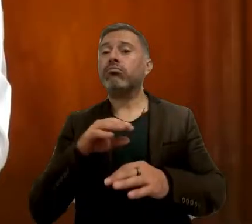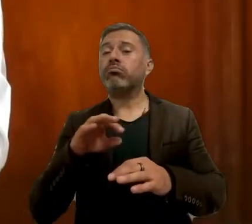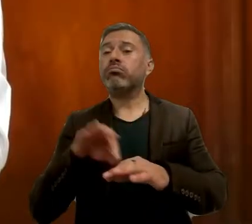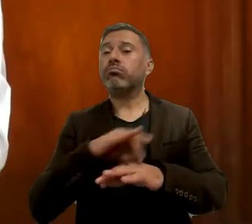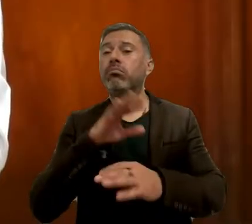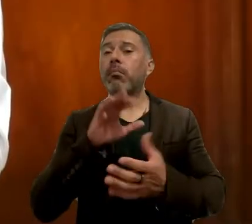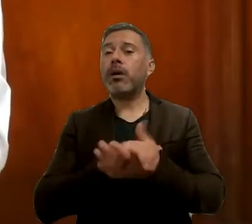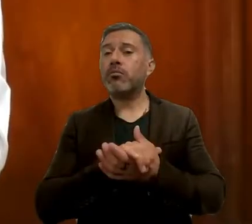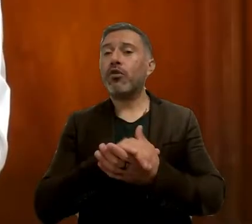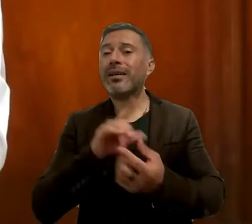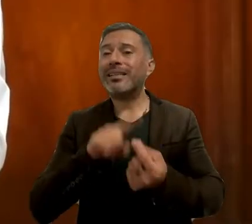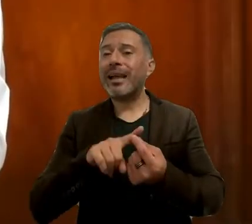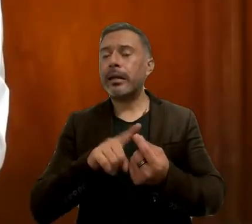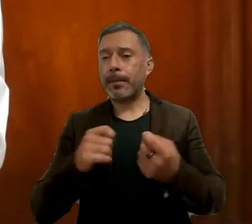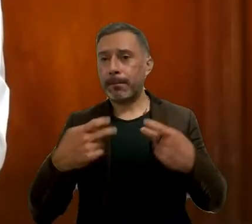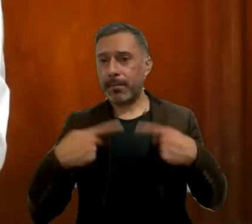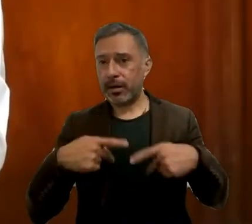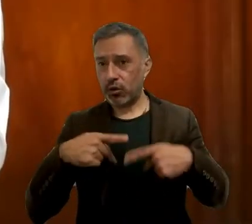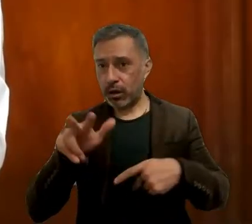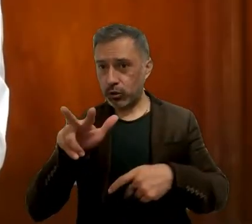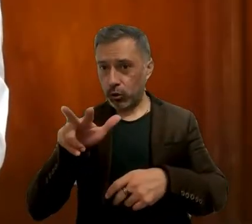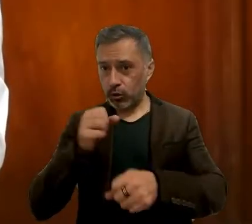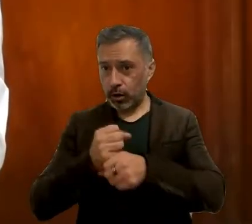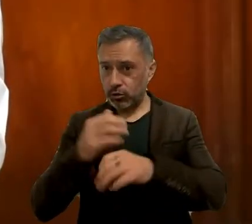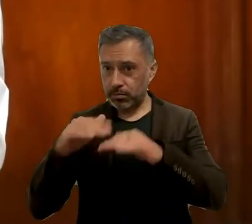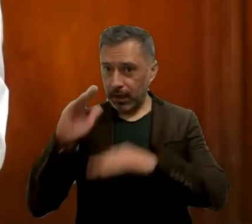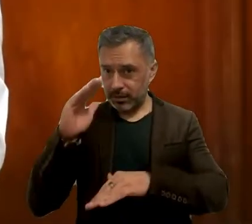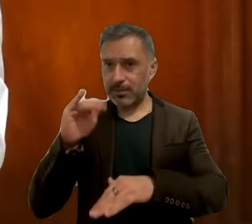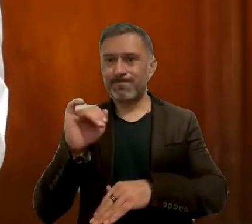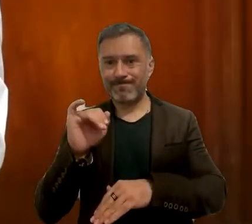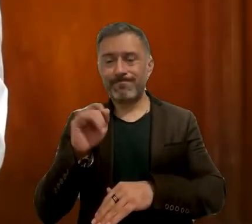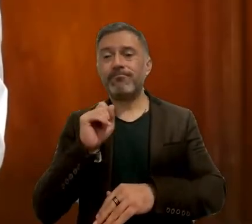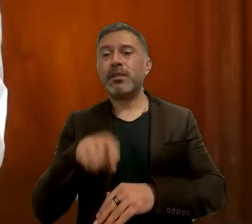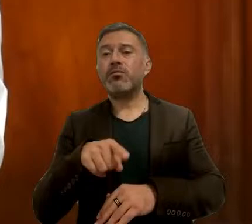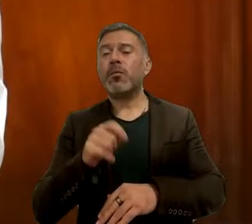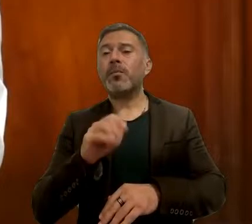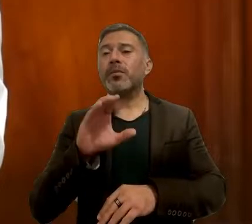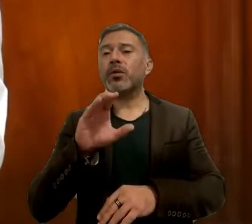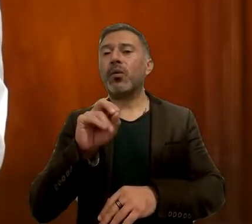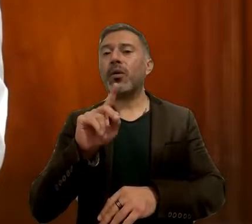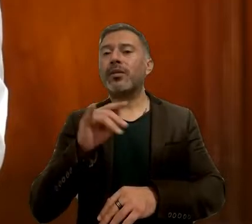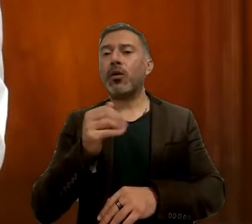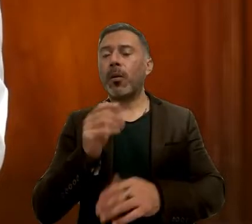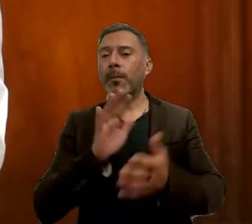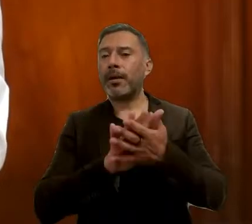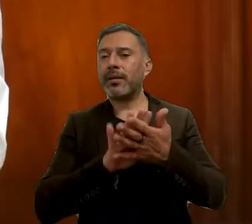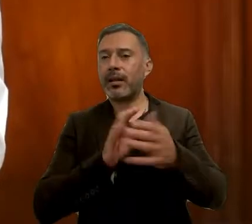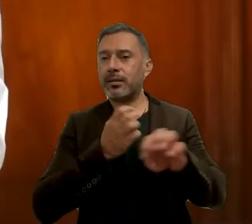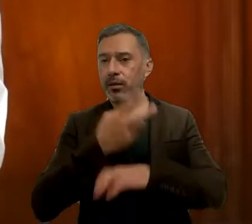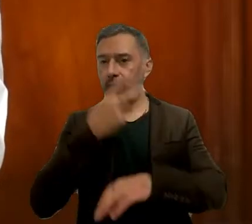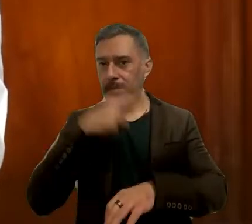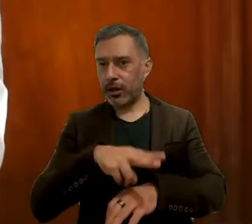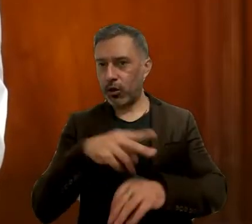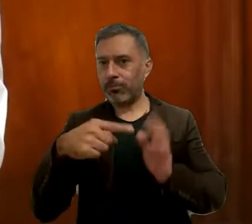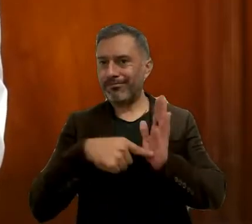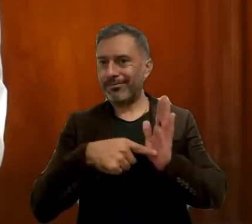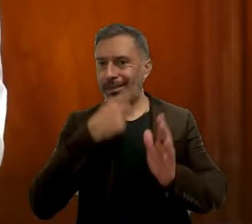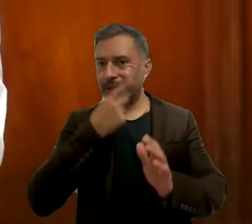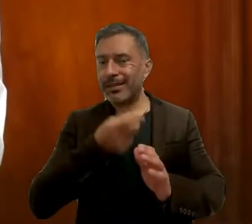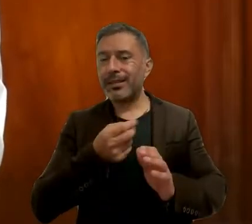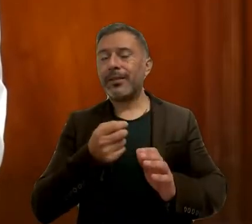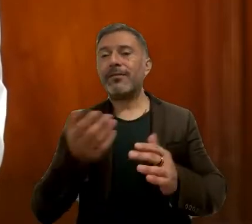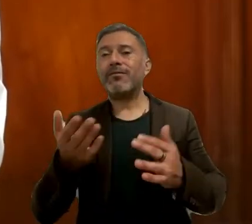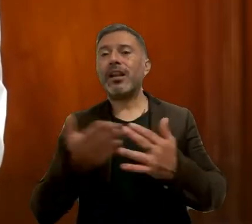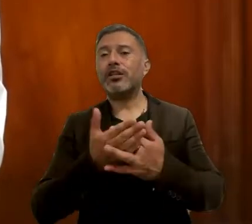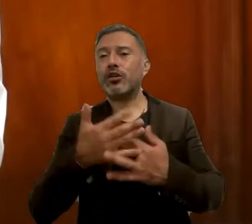personas que son mayores de edad, además de lo dispuesto en el Código Penal del Estado de México, el cual señala la fracción